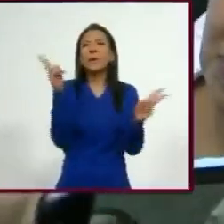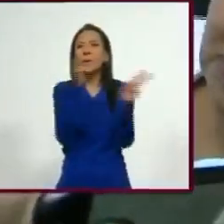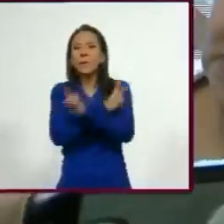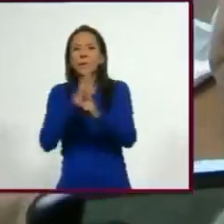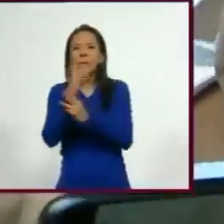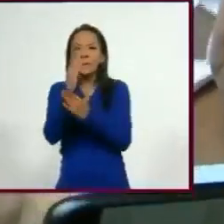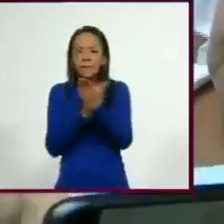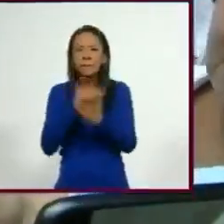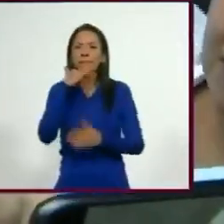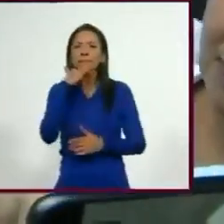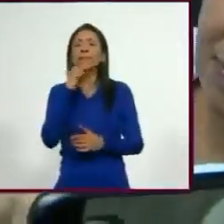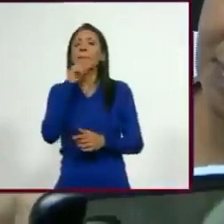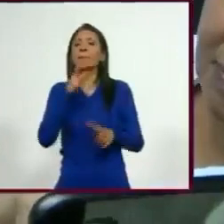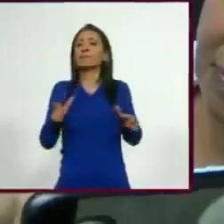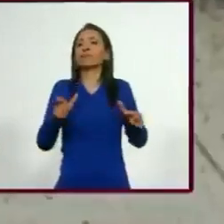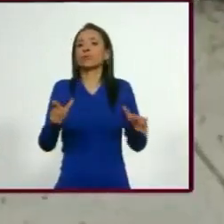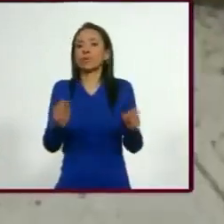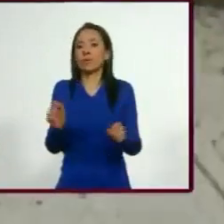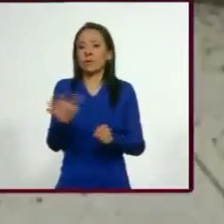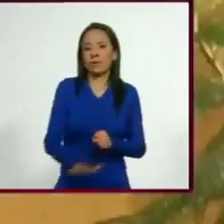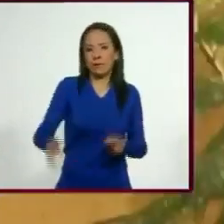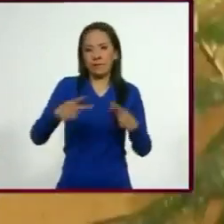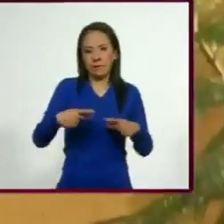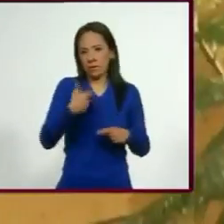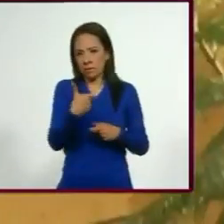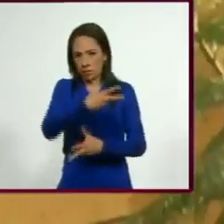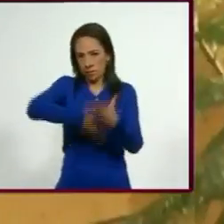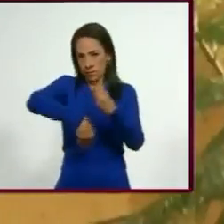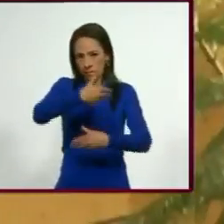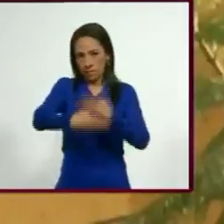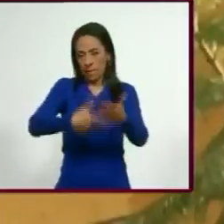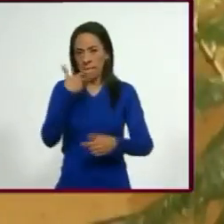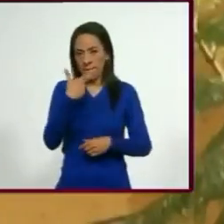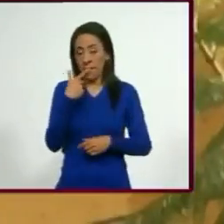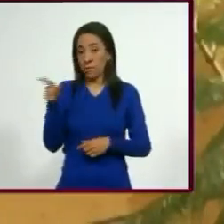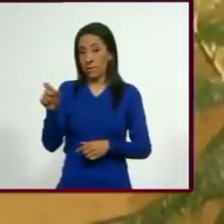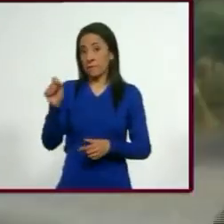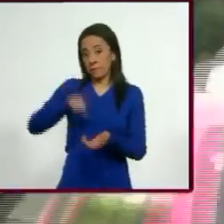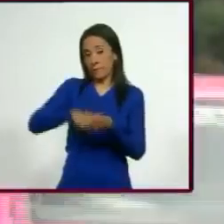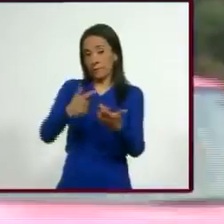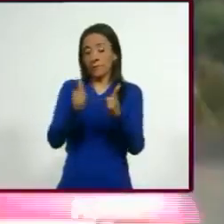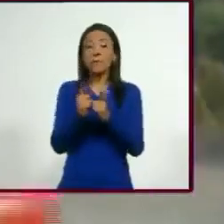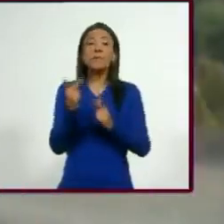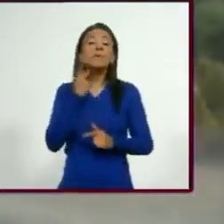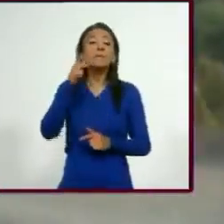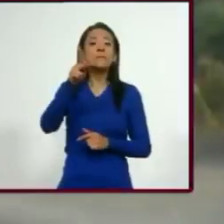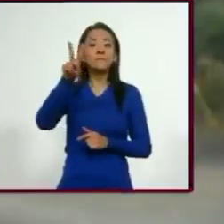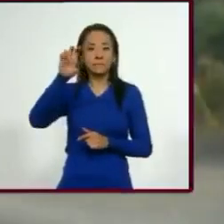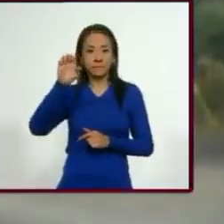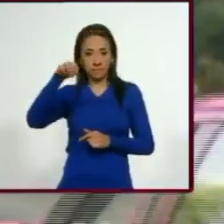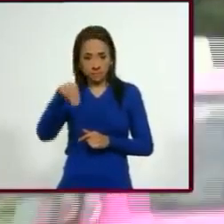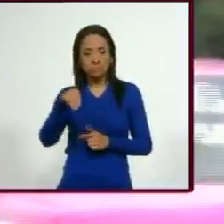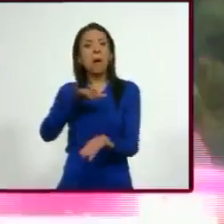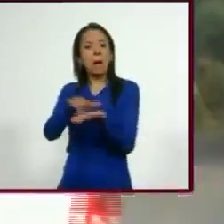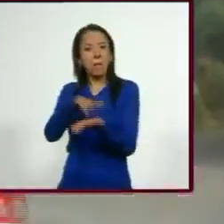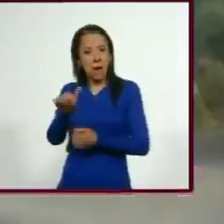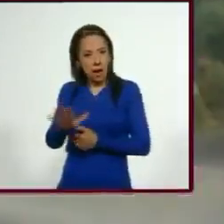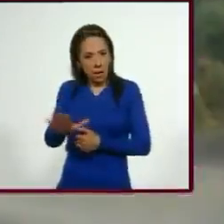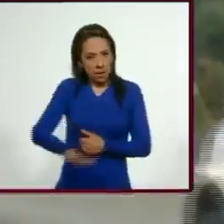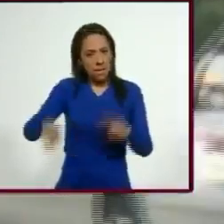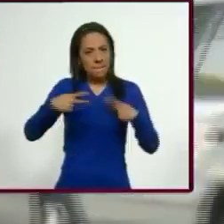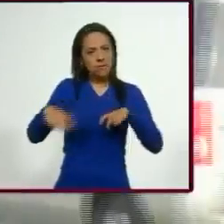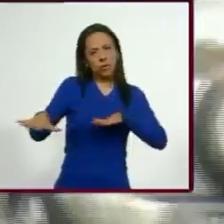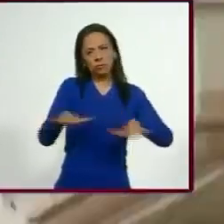aspirante llevó a cabo un recorrido por el pueblo de Topilejo en esa demarcación. Resaltó que en el territorio de Tlalpan se encuentra